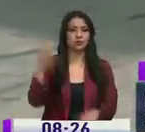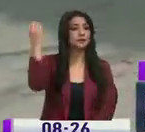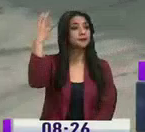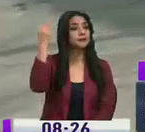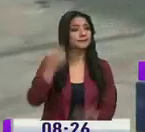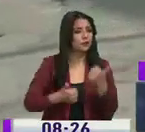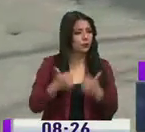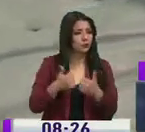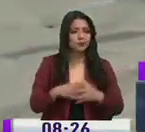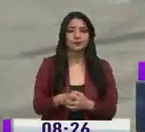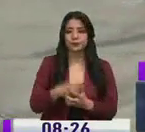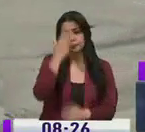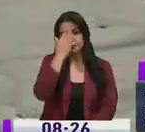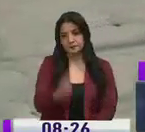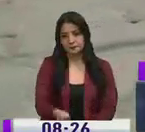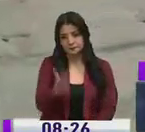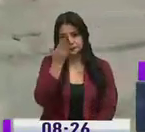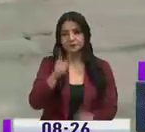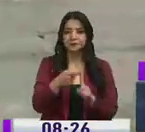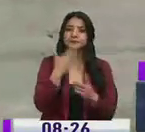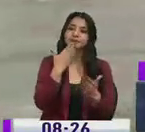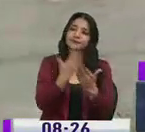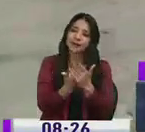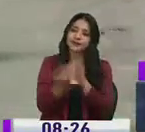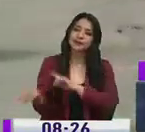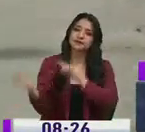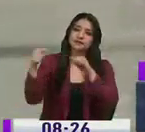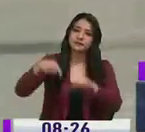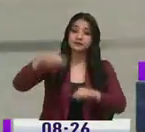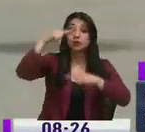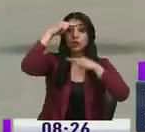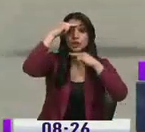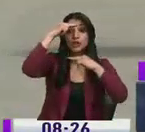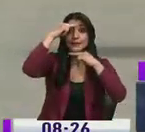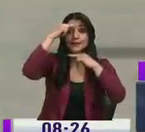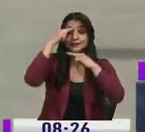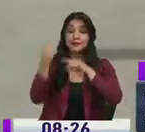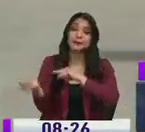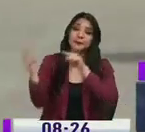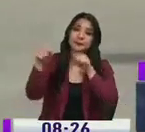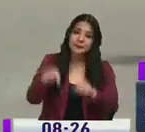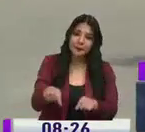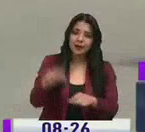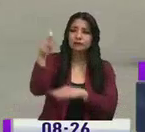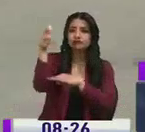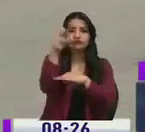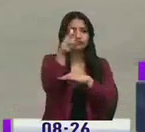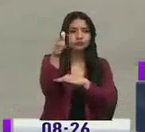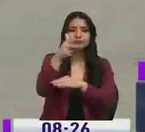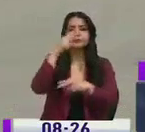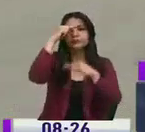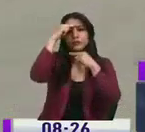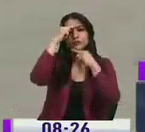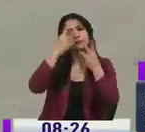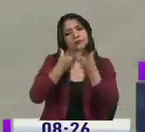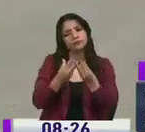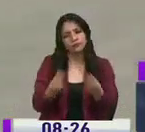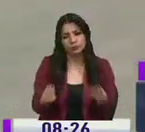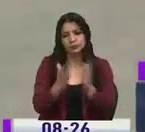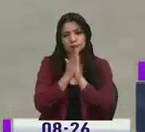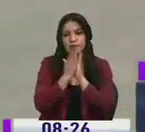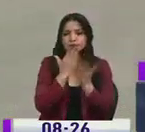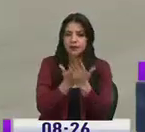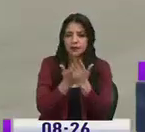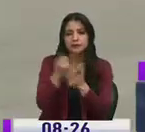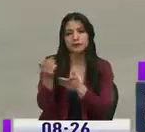semáforo. Muy buenos días, primeramente les doy las gracias por haber venido pues a poder solucionar este problema de la comunidad. Acudimos